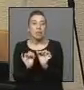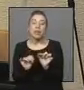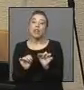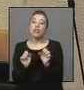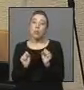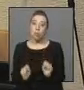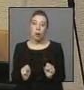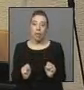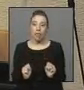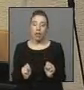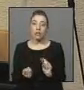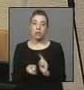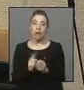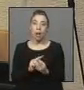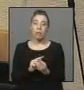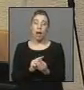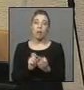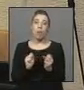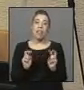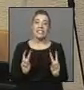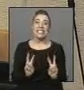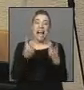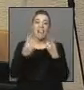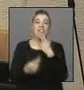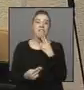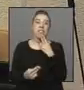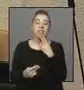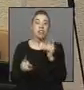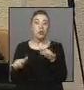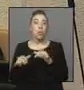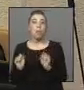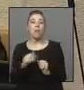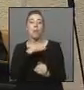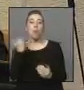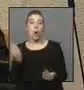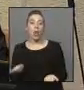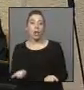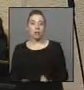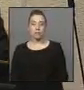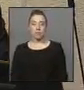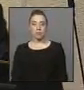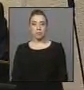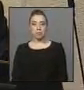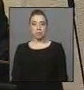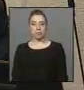entre vivir o morir. Muchas